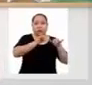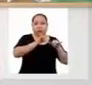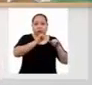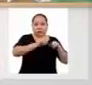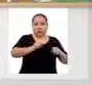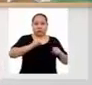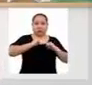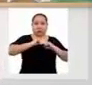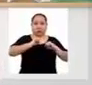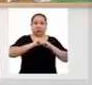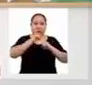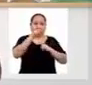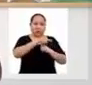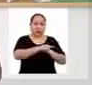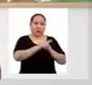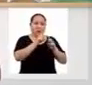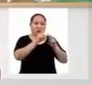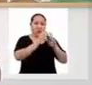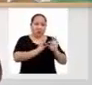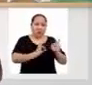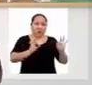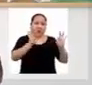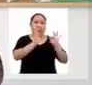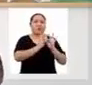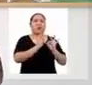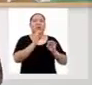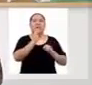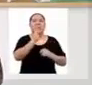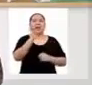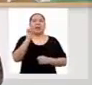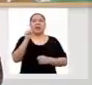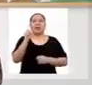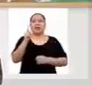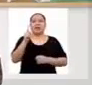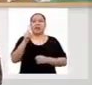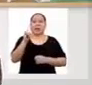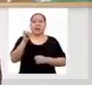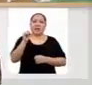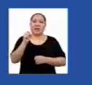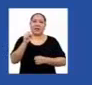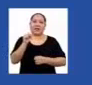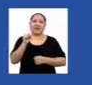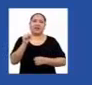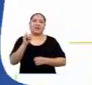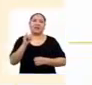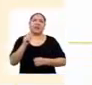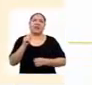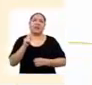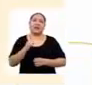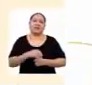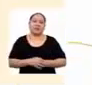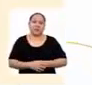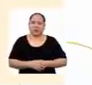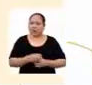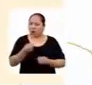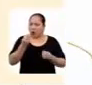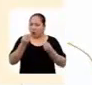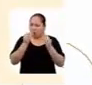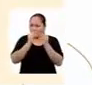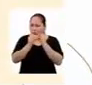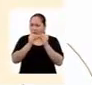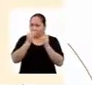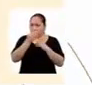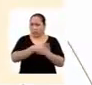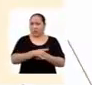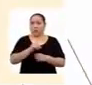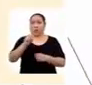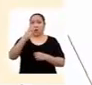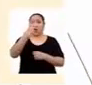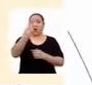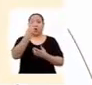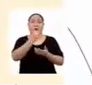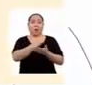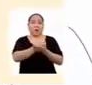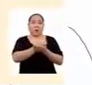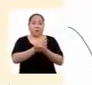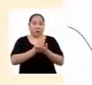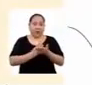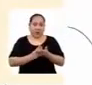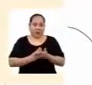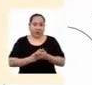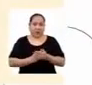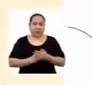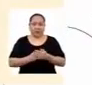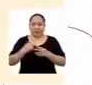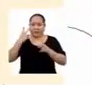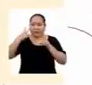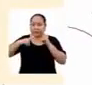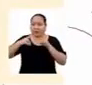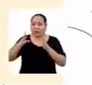el uso de la estadística. ¿Qué nos toca hacer ahora para superar nuestro reto? El paso 2. Determinar la